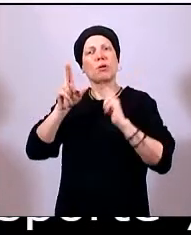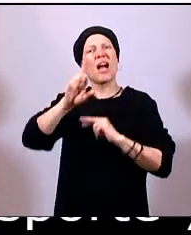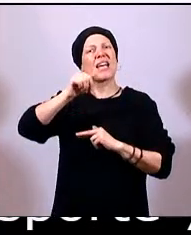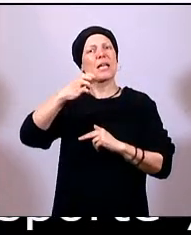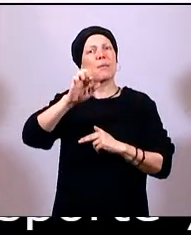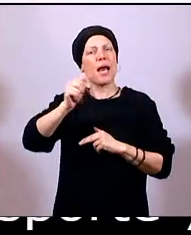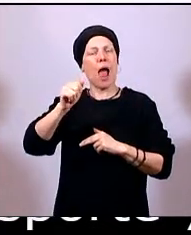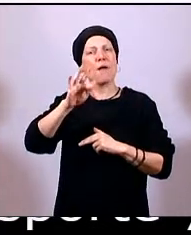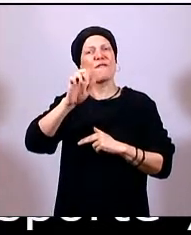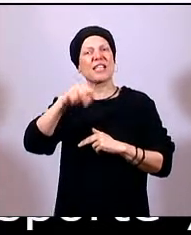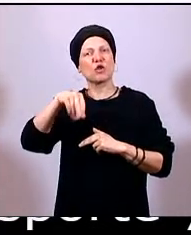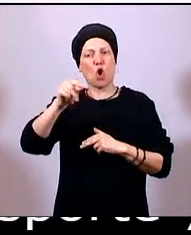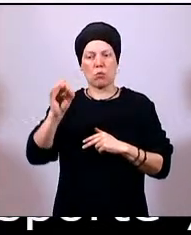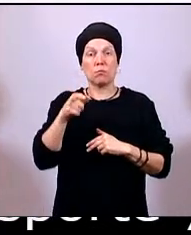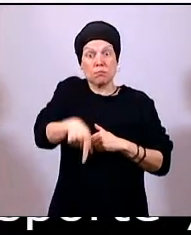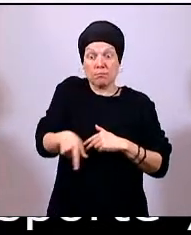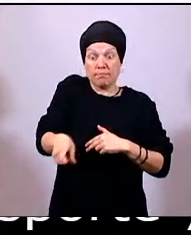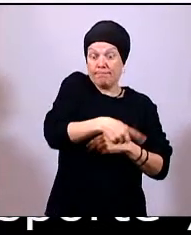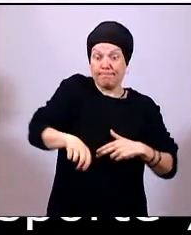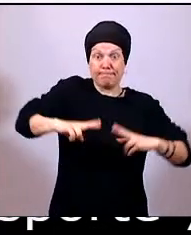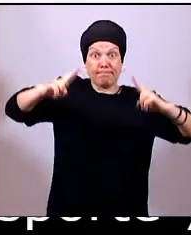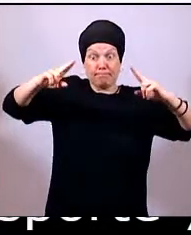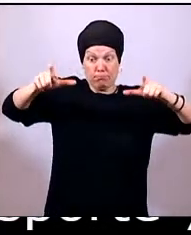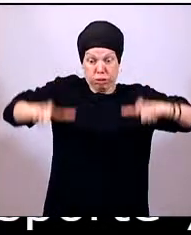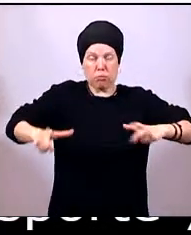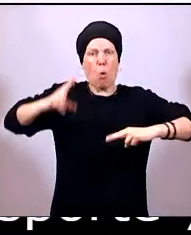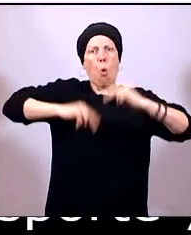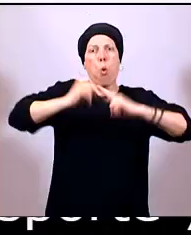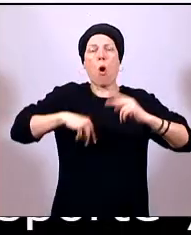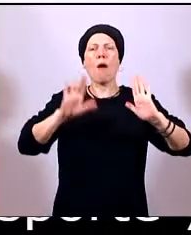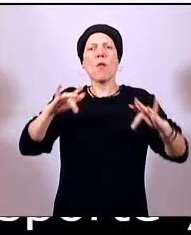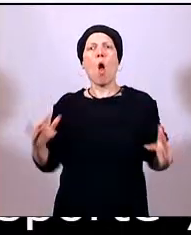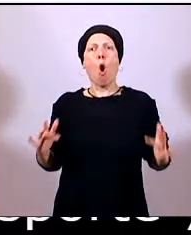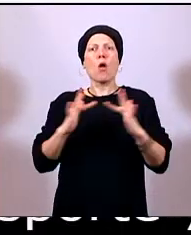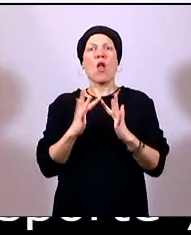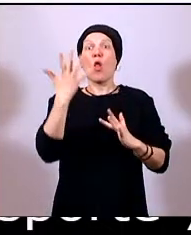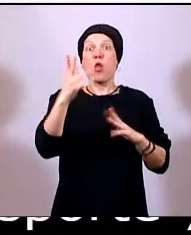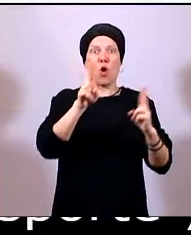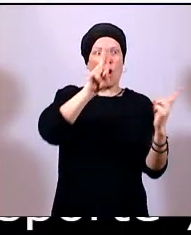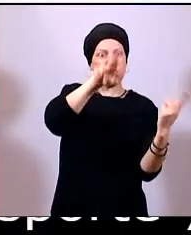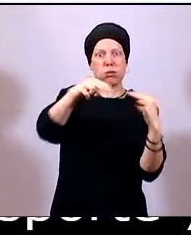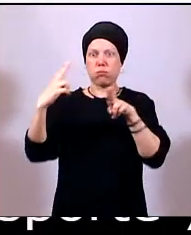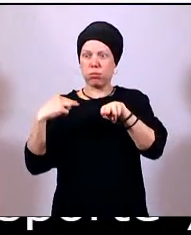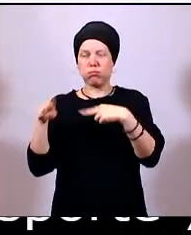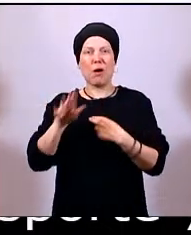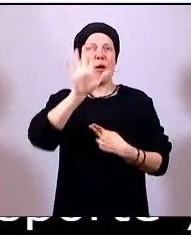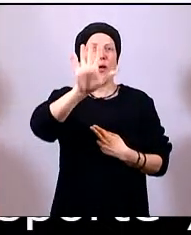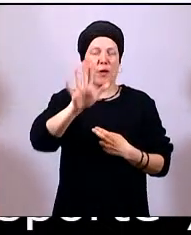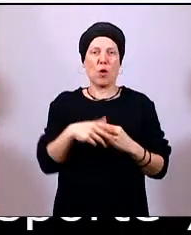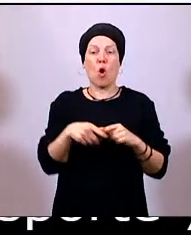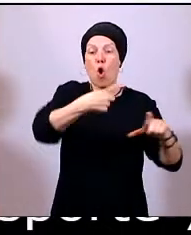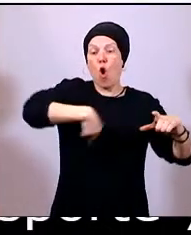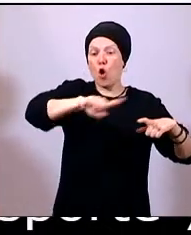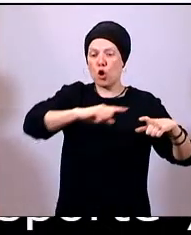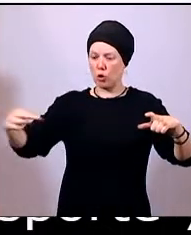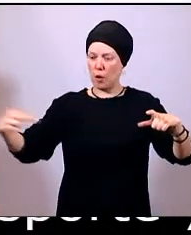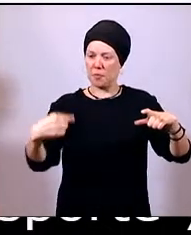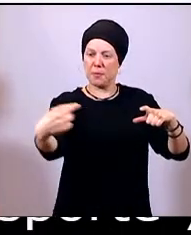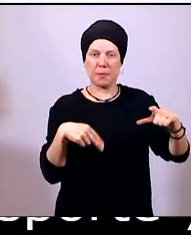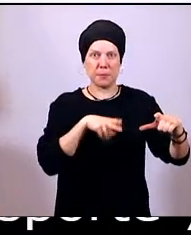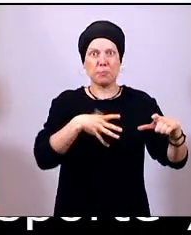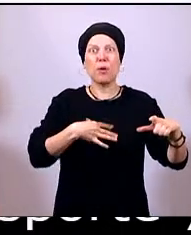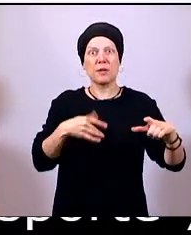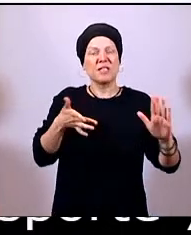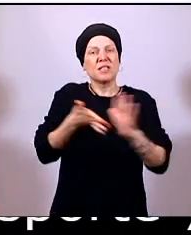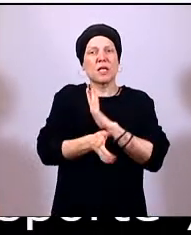Fresno. Esta nueva construcción permitirá la conexión entre 5 vías que tendrán acceso a esta rotonda y mejorará la